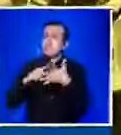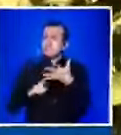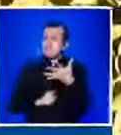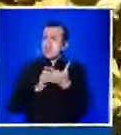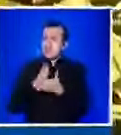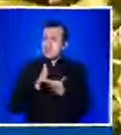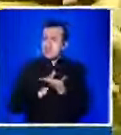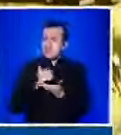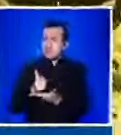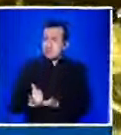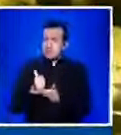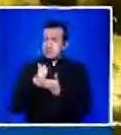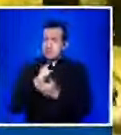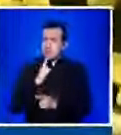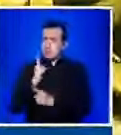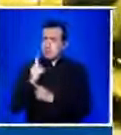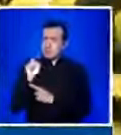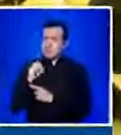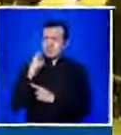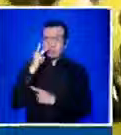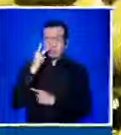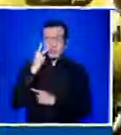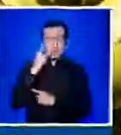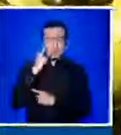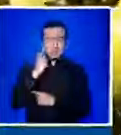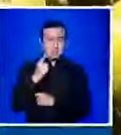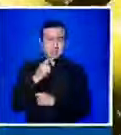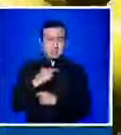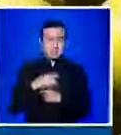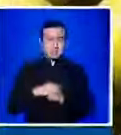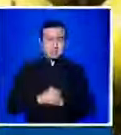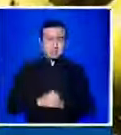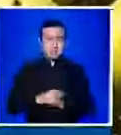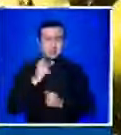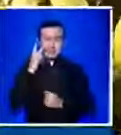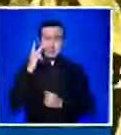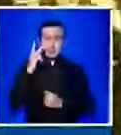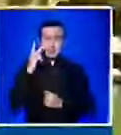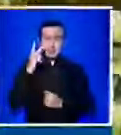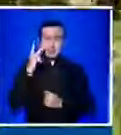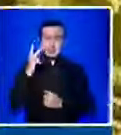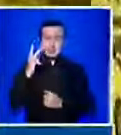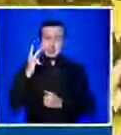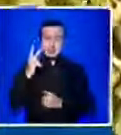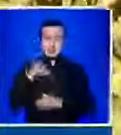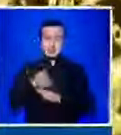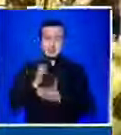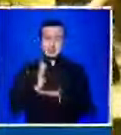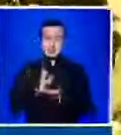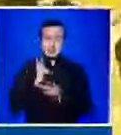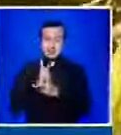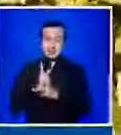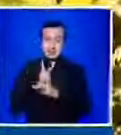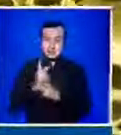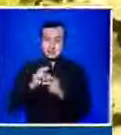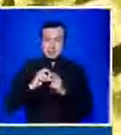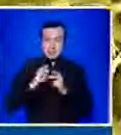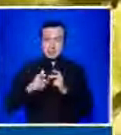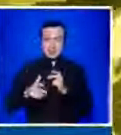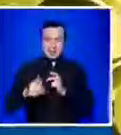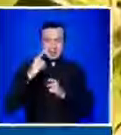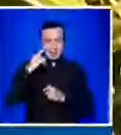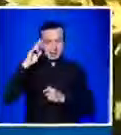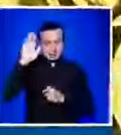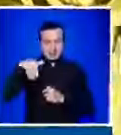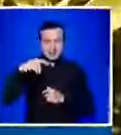puede, en qué nomás nos puede beneficiar. Ahí va a caer, atentos, atentos, atentos, ahí va a caer el aguacate. ¡Cuidado! Ahí rodó,